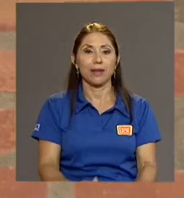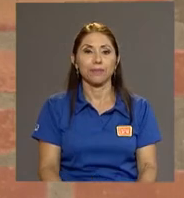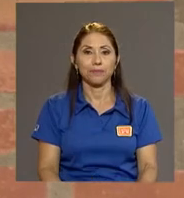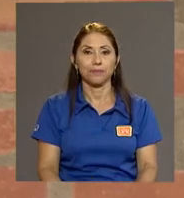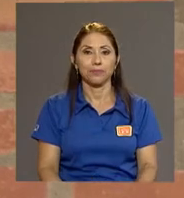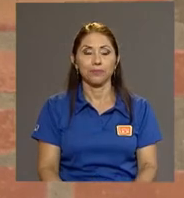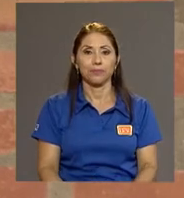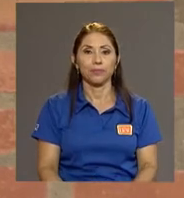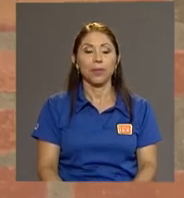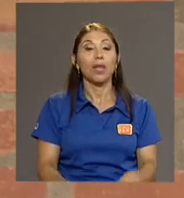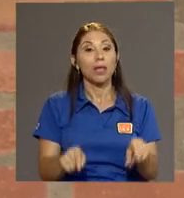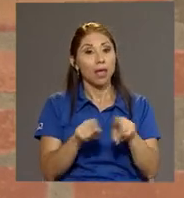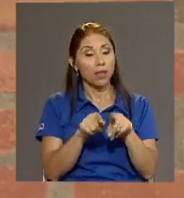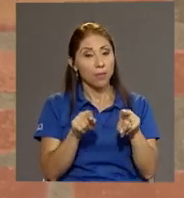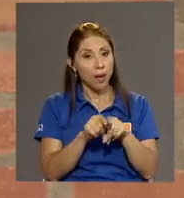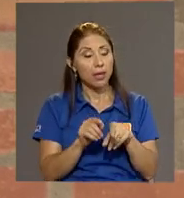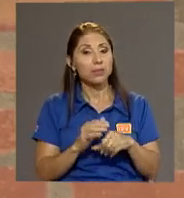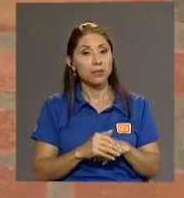además,